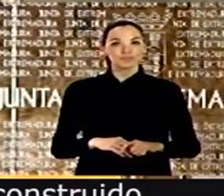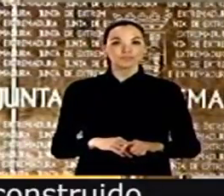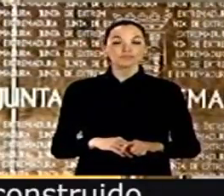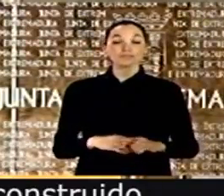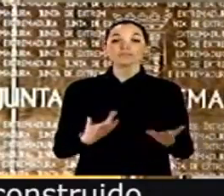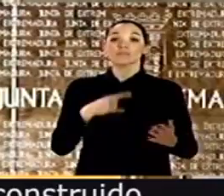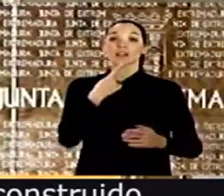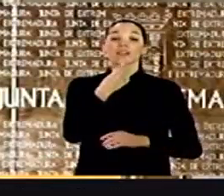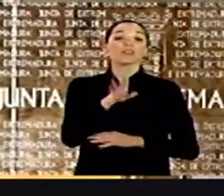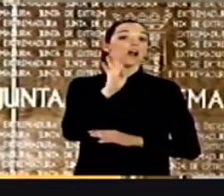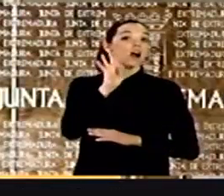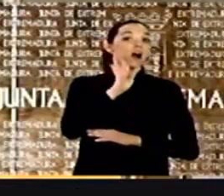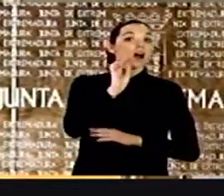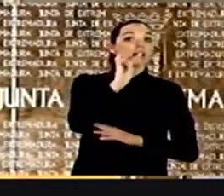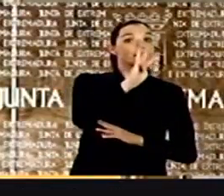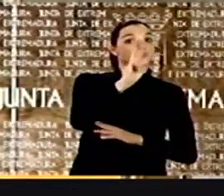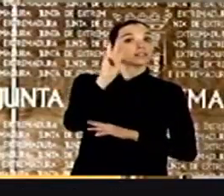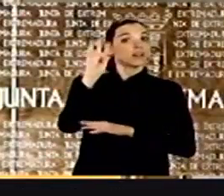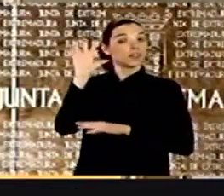Decía que son